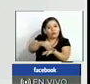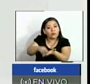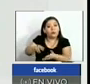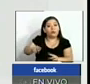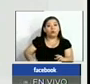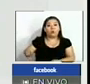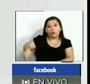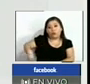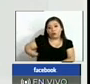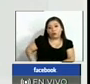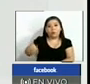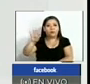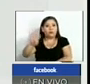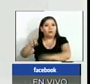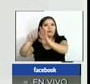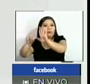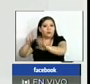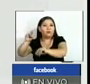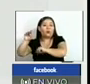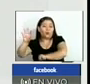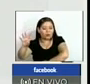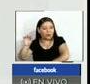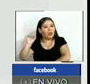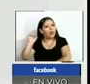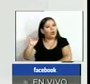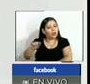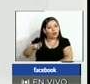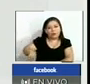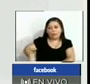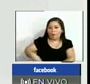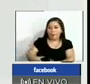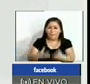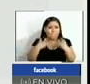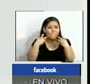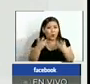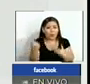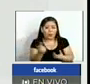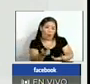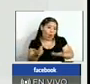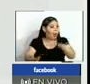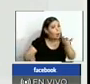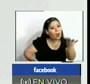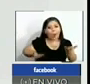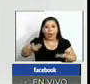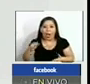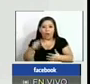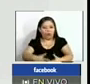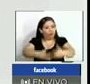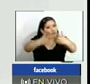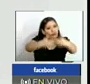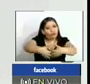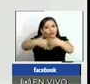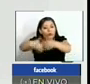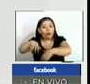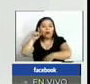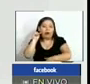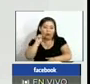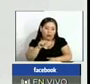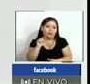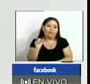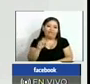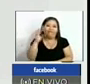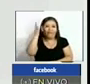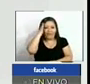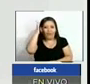con 464, otro lugar donde, por ser populoso, donde hay mucho comercio, donde hay mucha industria, obviamente pues iba a registrar